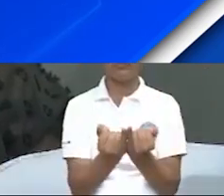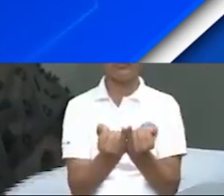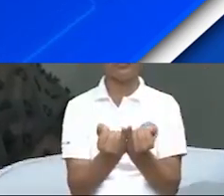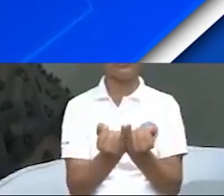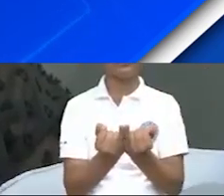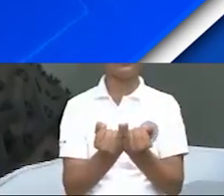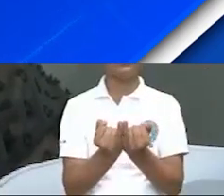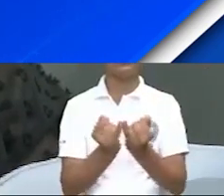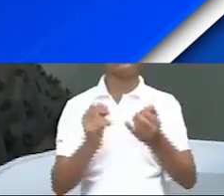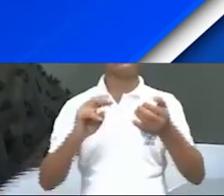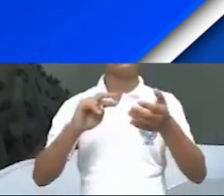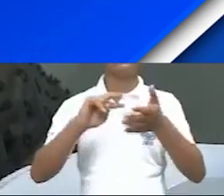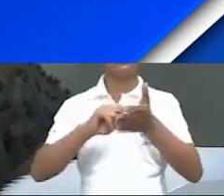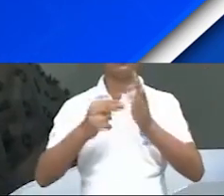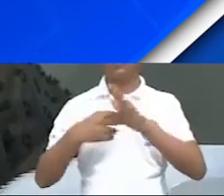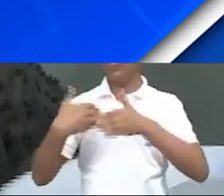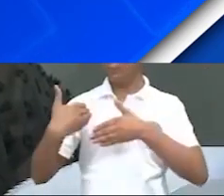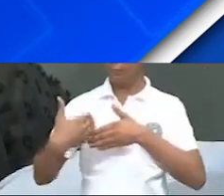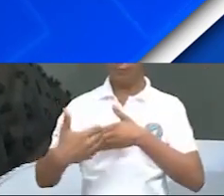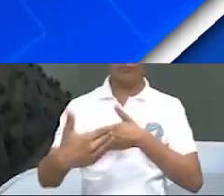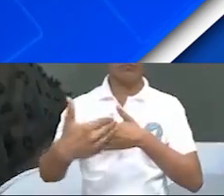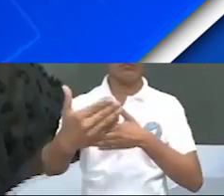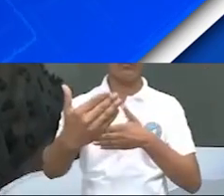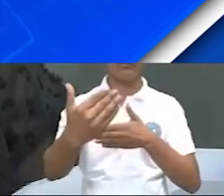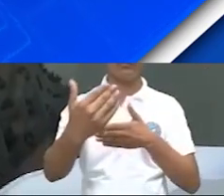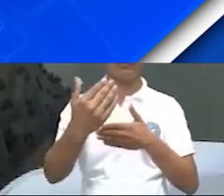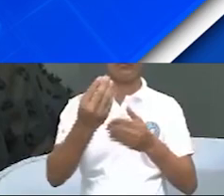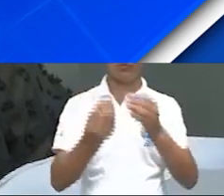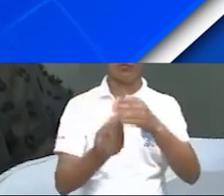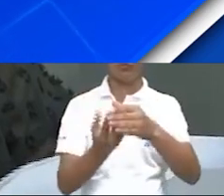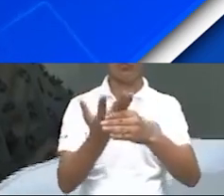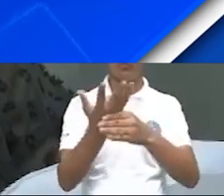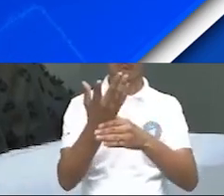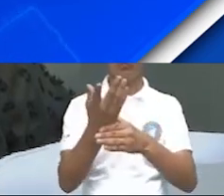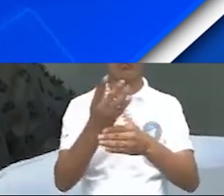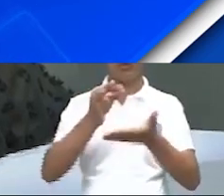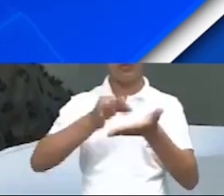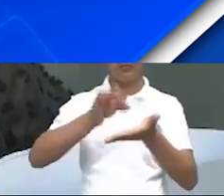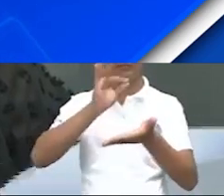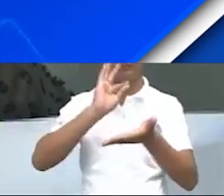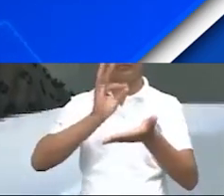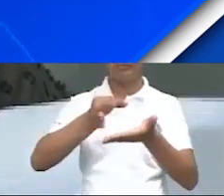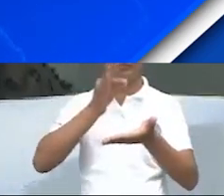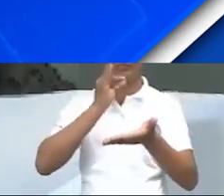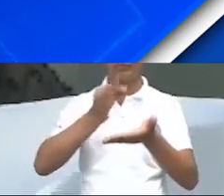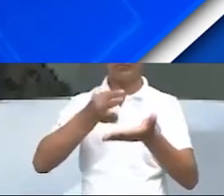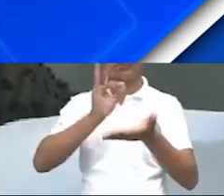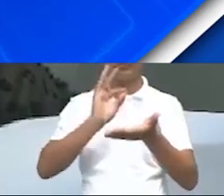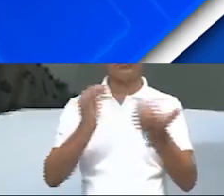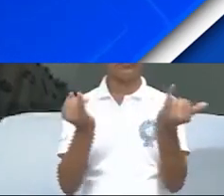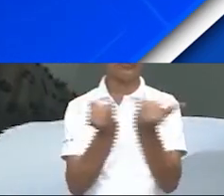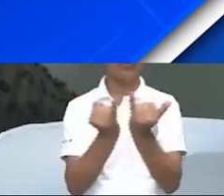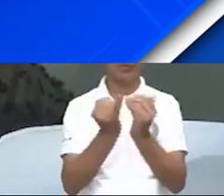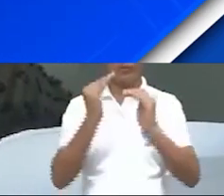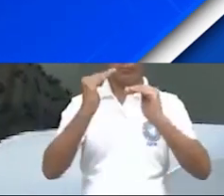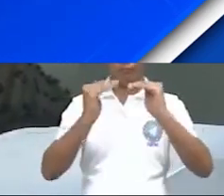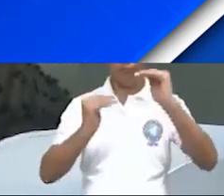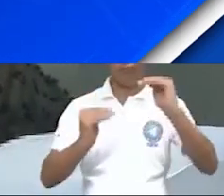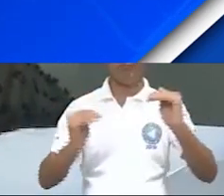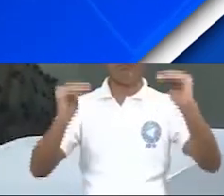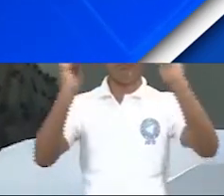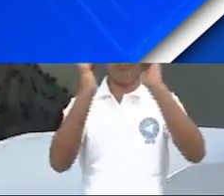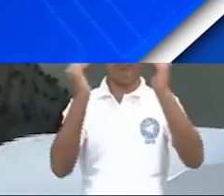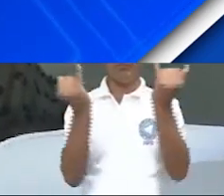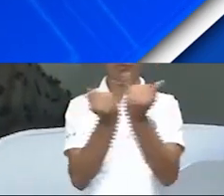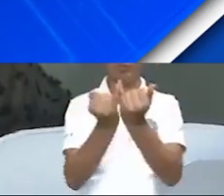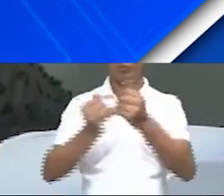las tendencias a largo plazo de la producción y el consumo que equilibren tanto la oferta